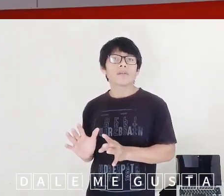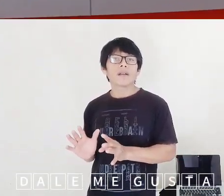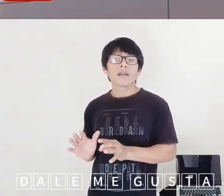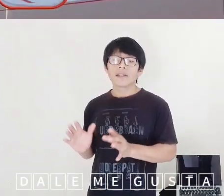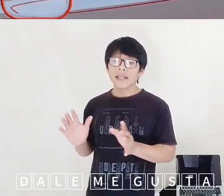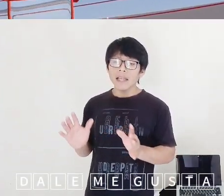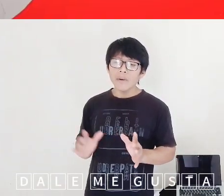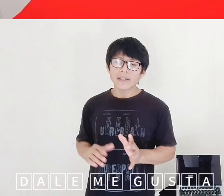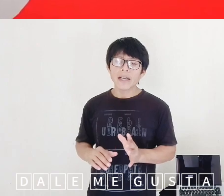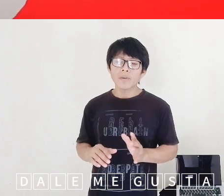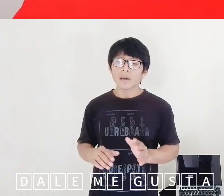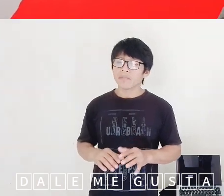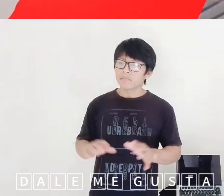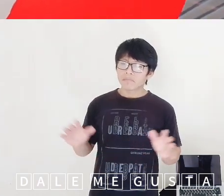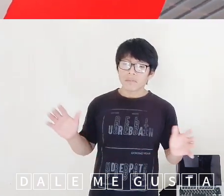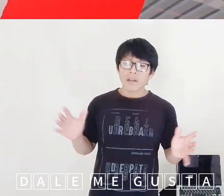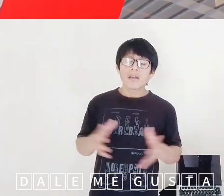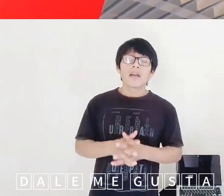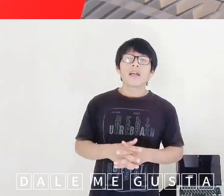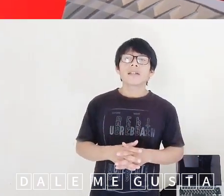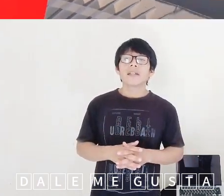Luna. Si Genaro García Luna